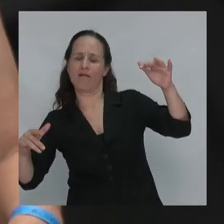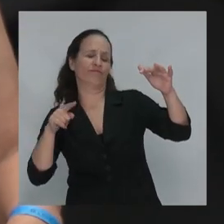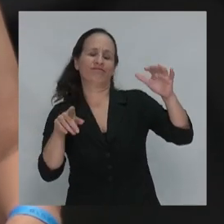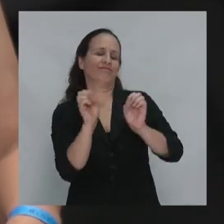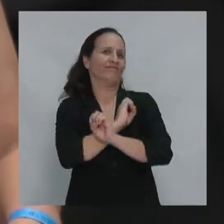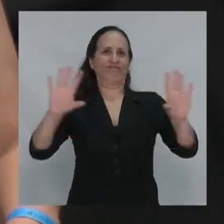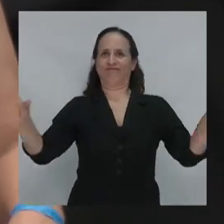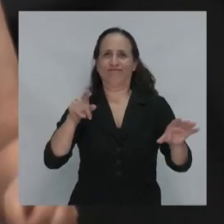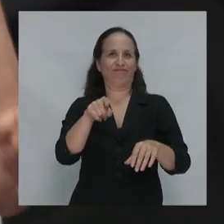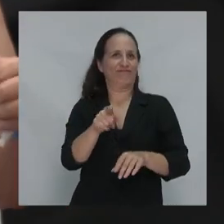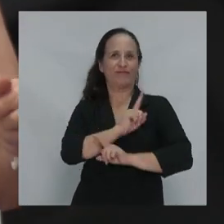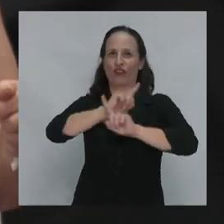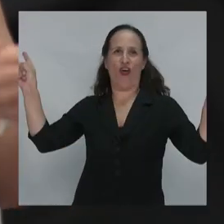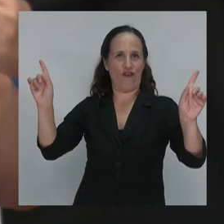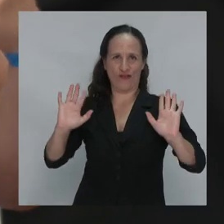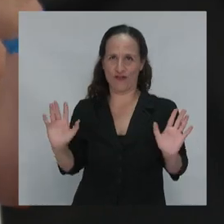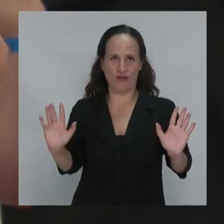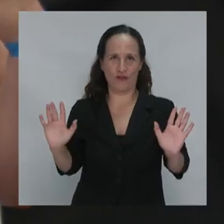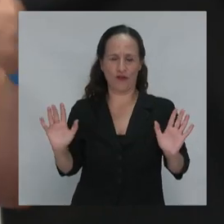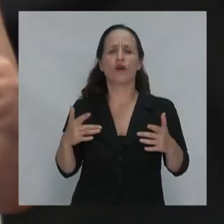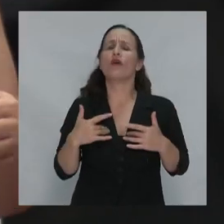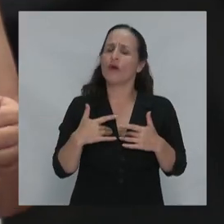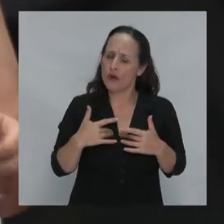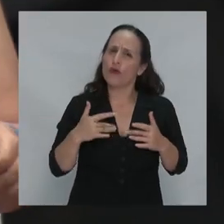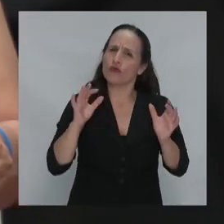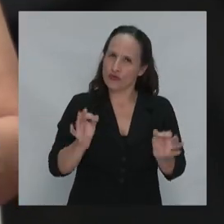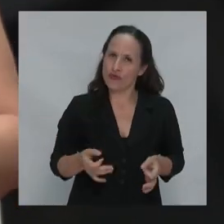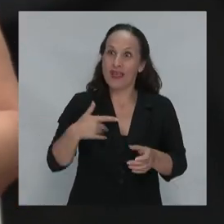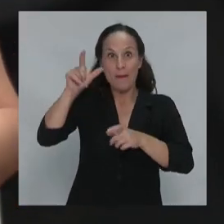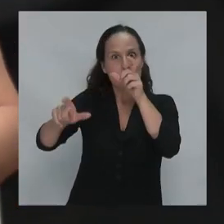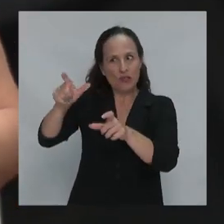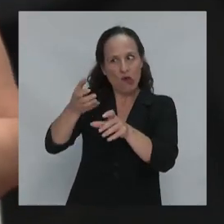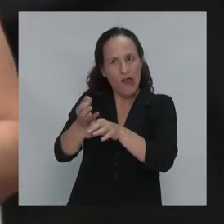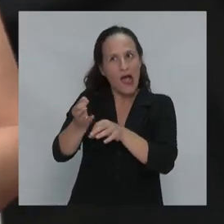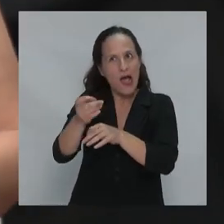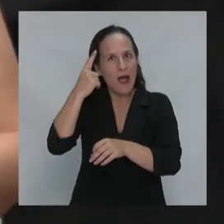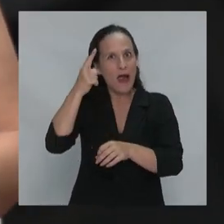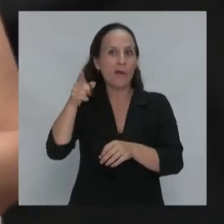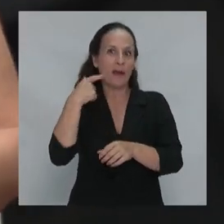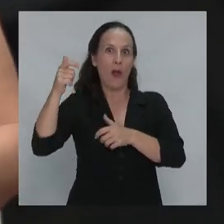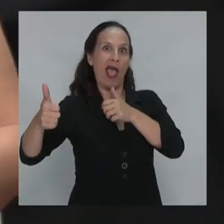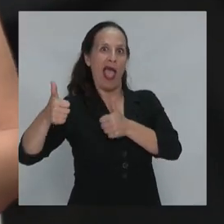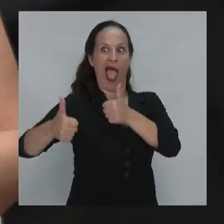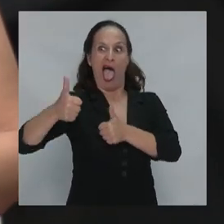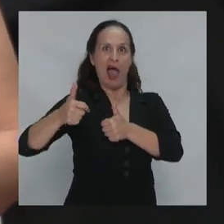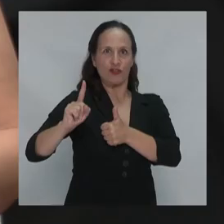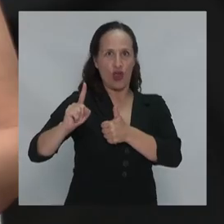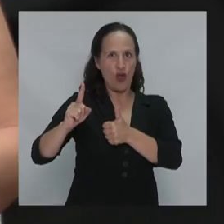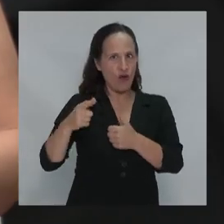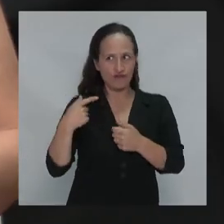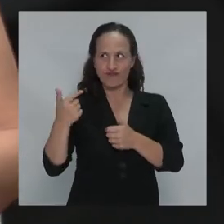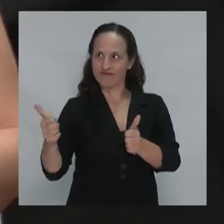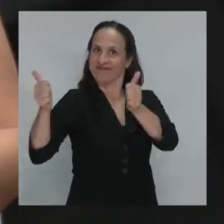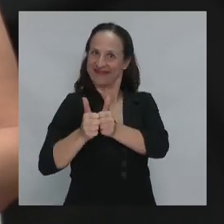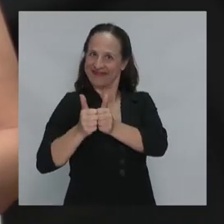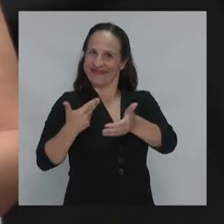aberrante. Entiendo que enseñar a reconocer en el otro no una competencia, sino una fortaleza,